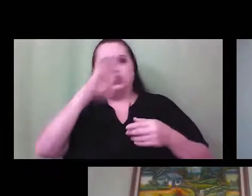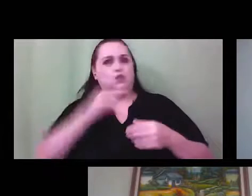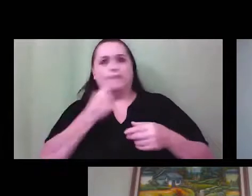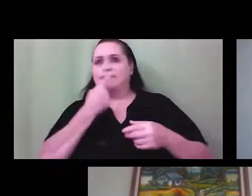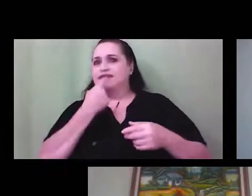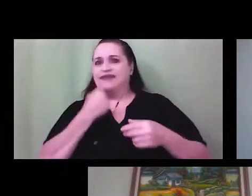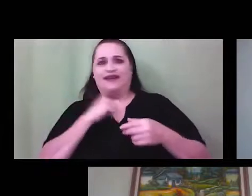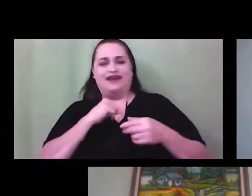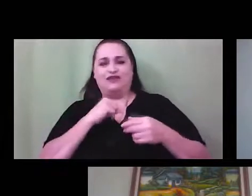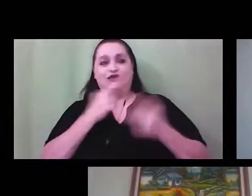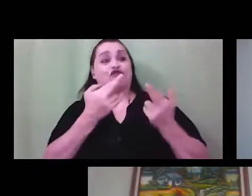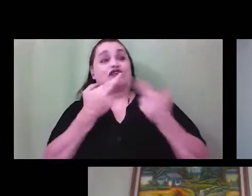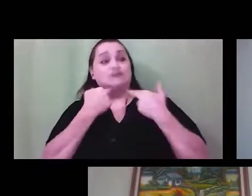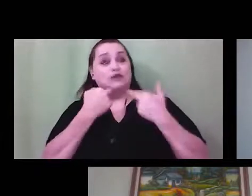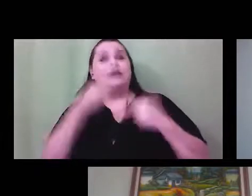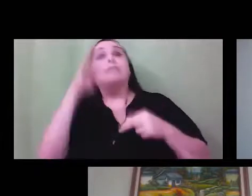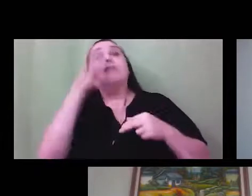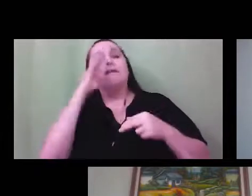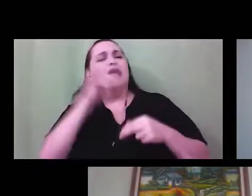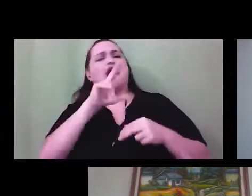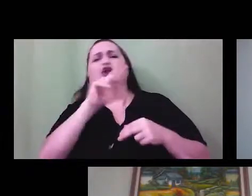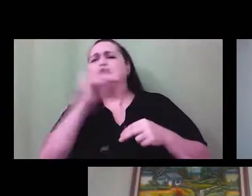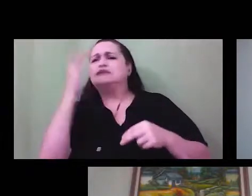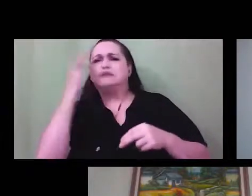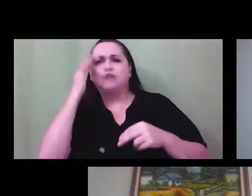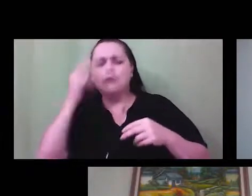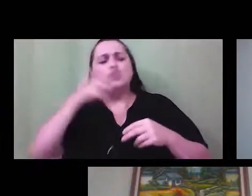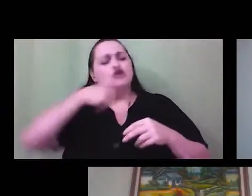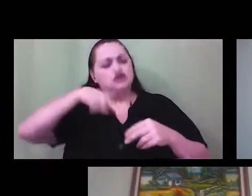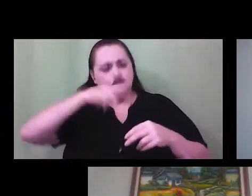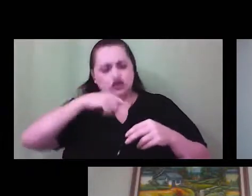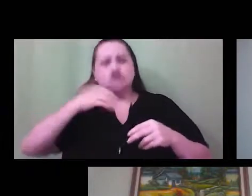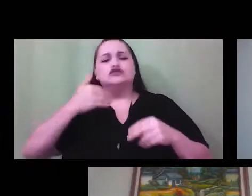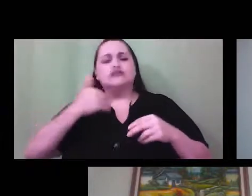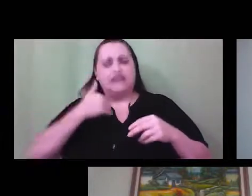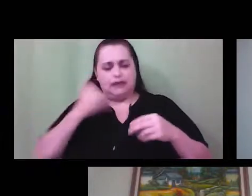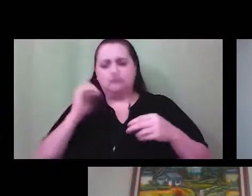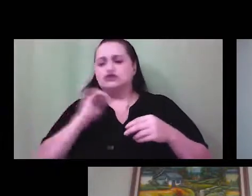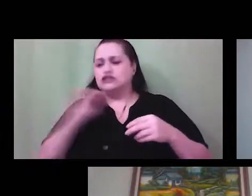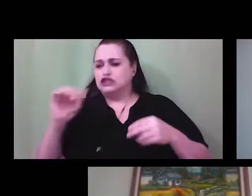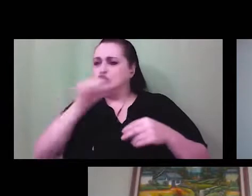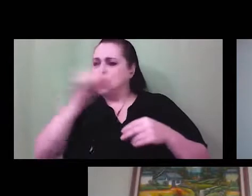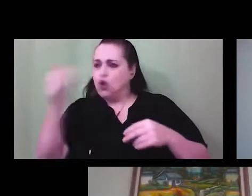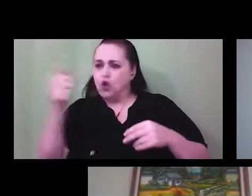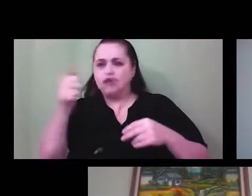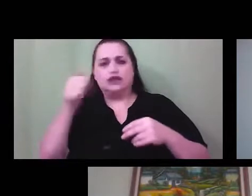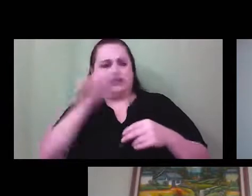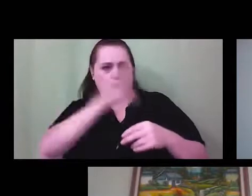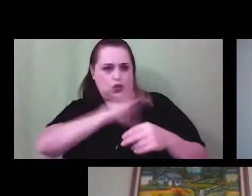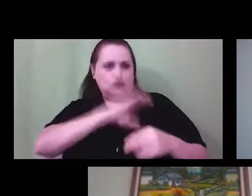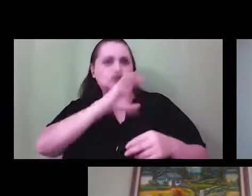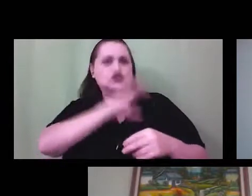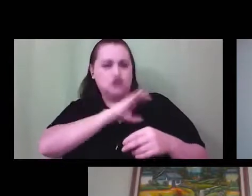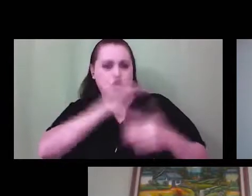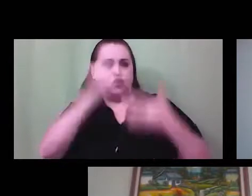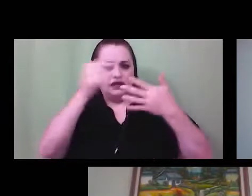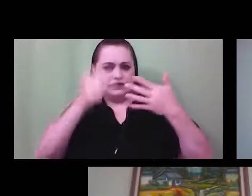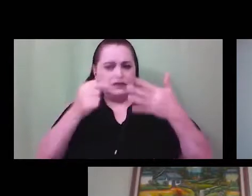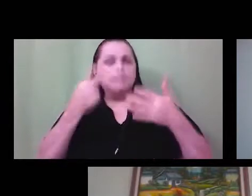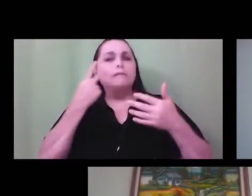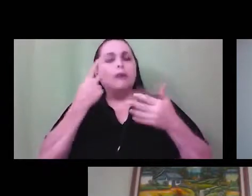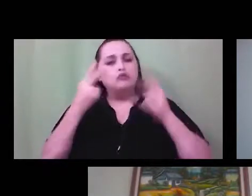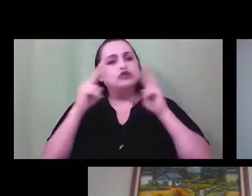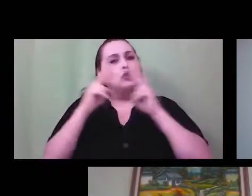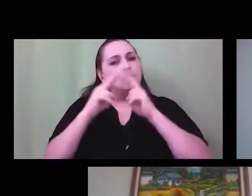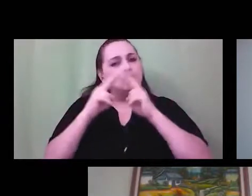Digamos que fue una respuesta, mamá, no se preocupe, nosotros tenemos aquí niños también con otro tipo de condiciones, ¿verdad? Vamos a conocer